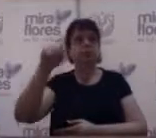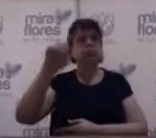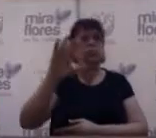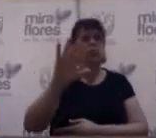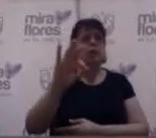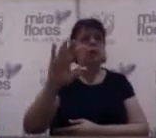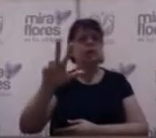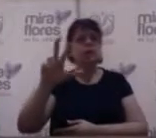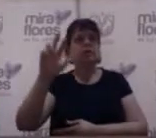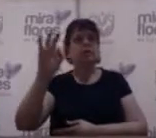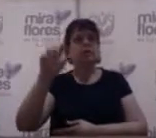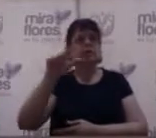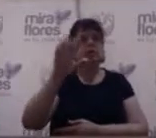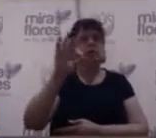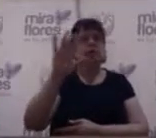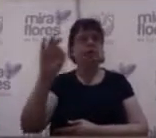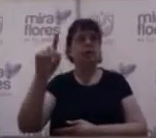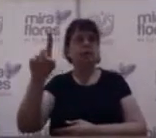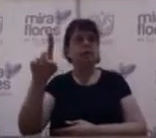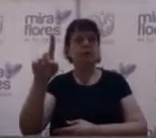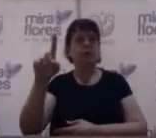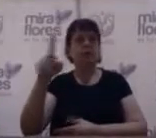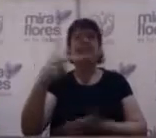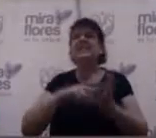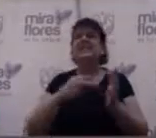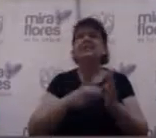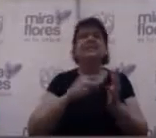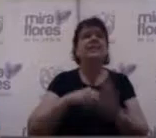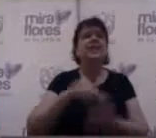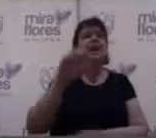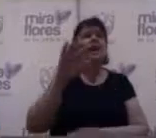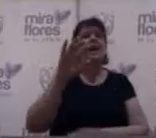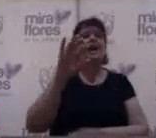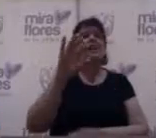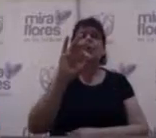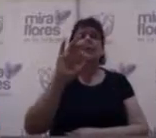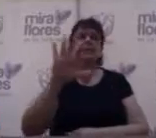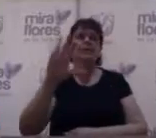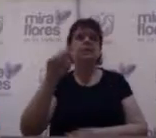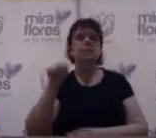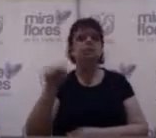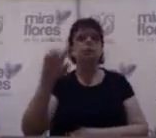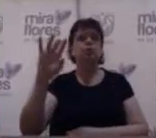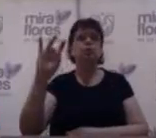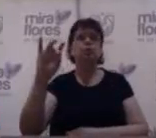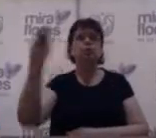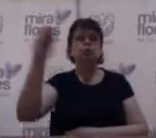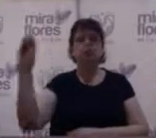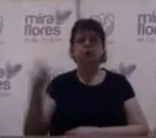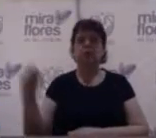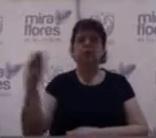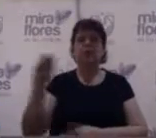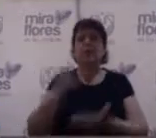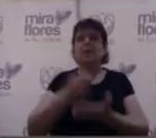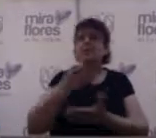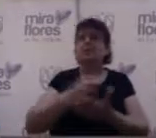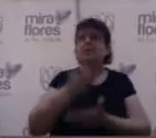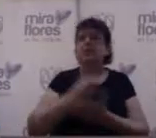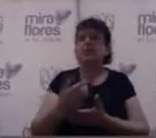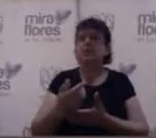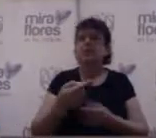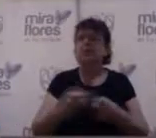195.939.991 soles, una cifra que representa el 95.8% respecto de su presupuesto modificado. ¿Pero qué representa